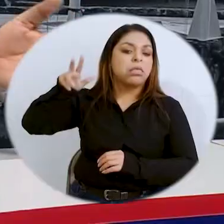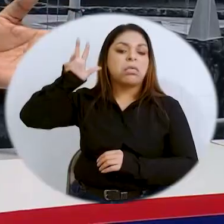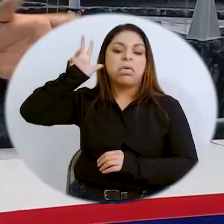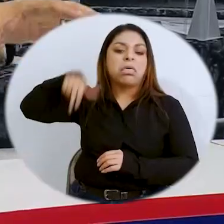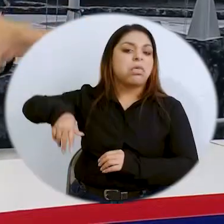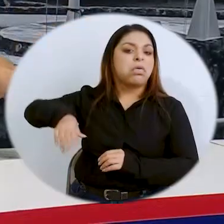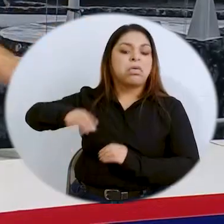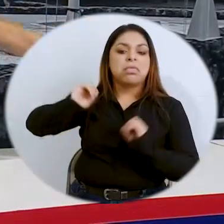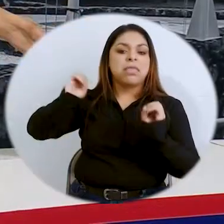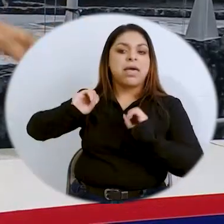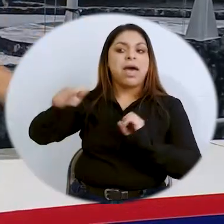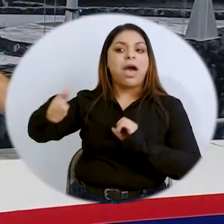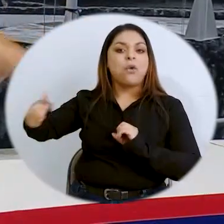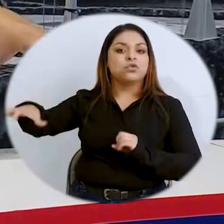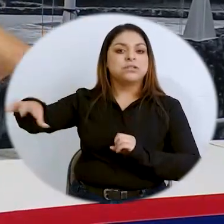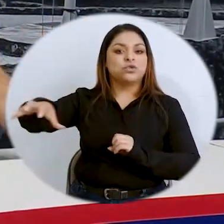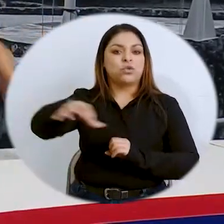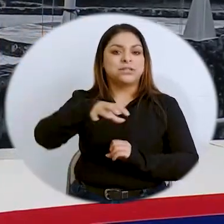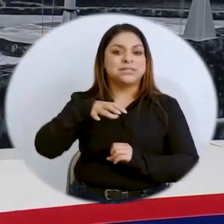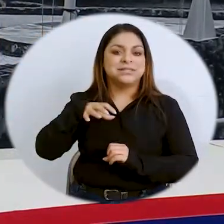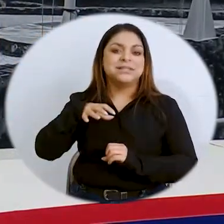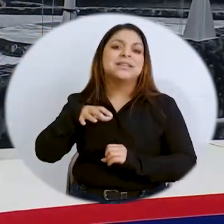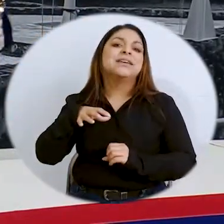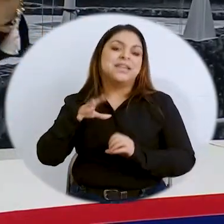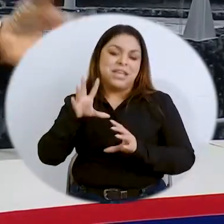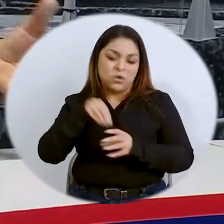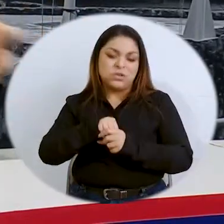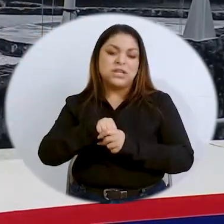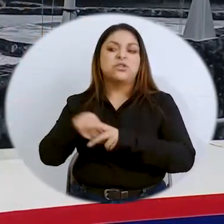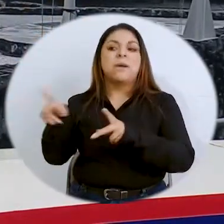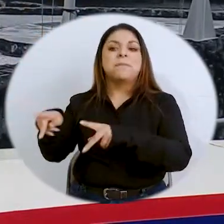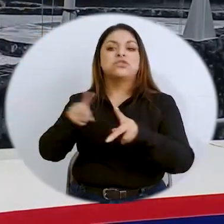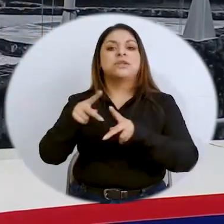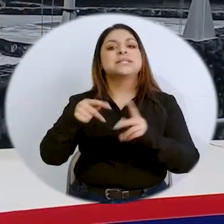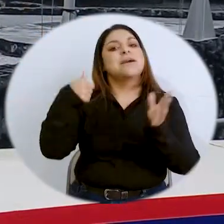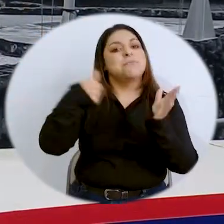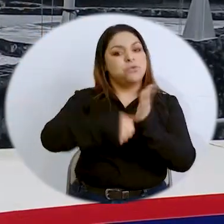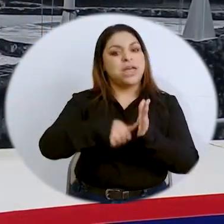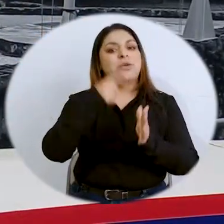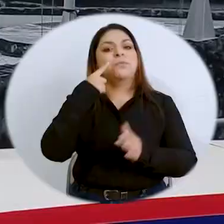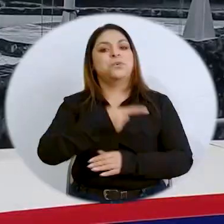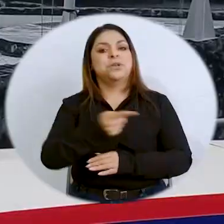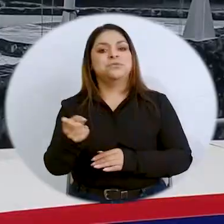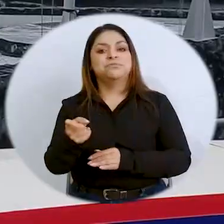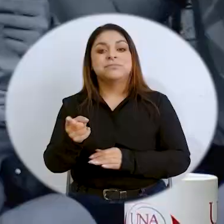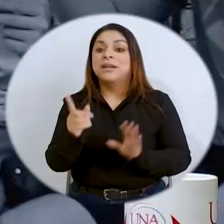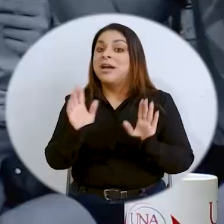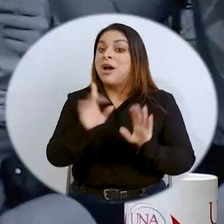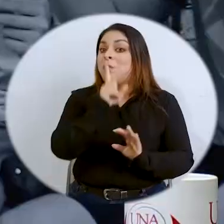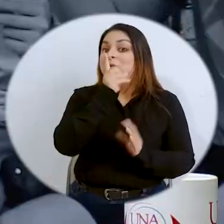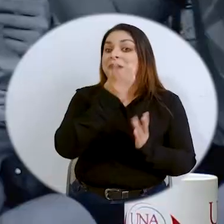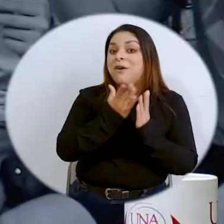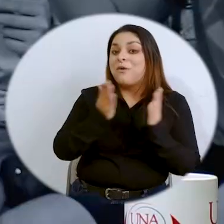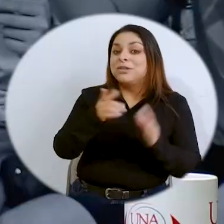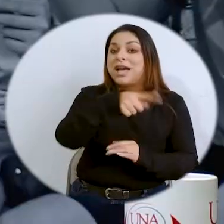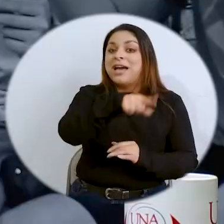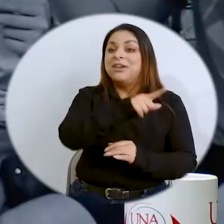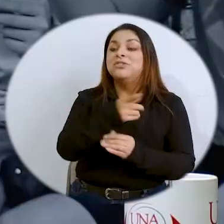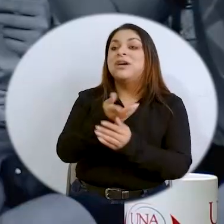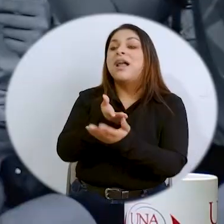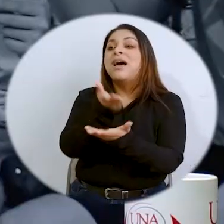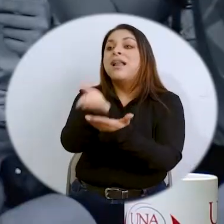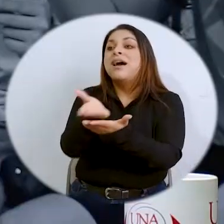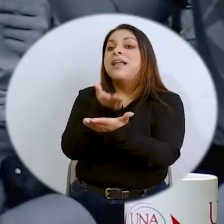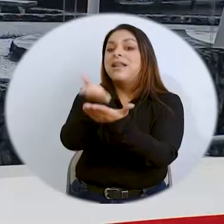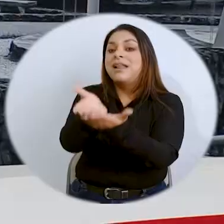a la población, incluyendo a aquellos ciudadanos y ciudadanas que le dieron su voto en las elecciones. Entonces, una cosa es la propuesta del gobierno, otra